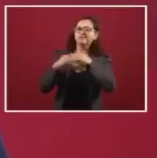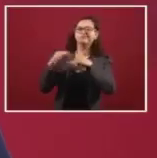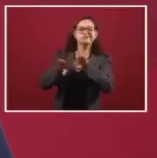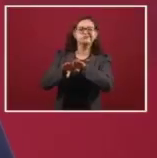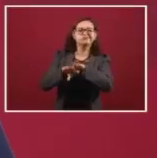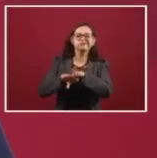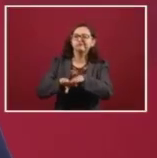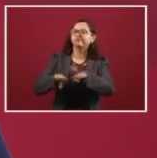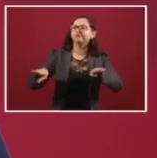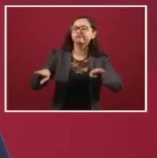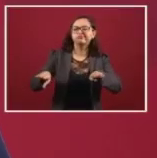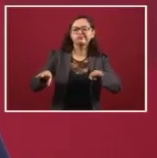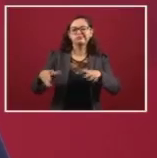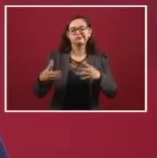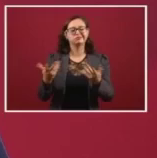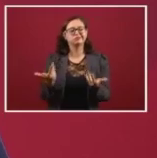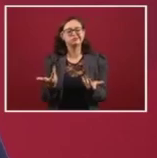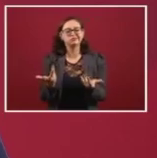nivel de la escala social.